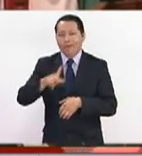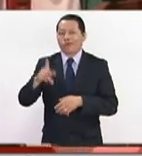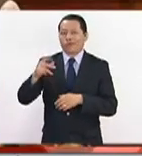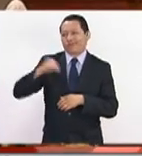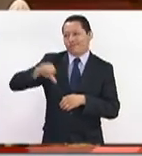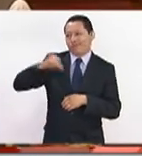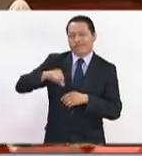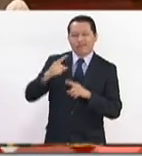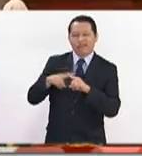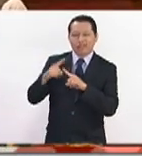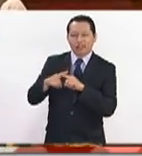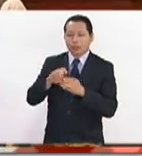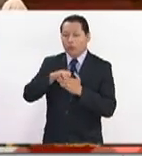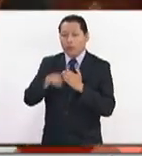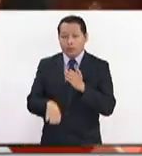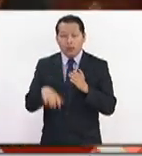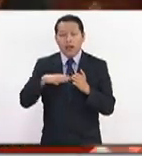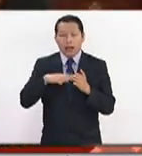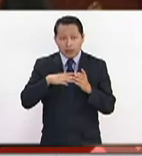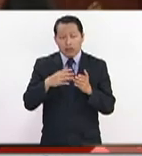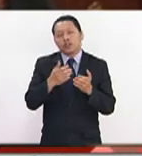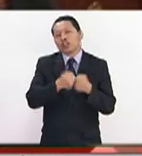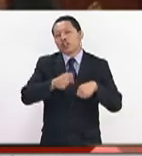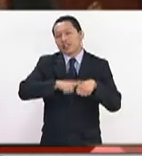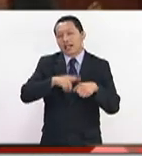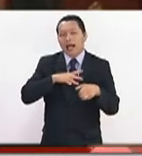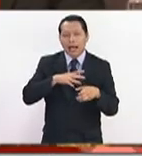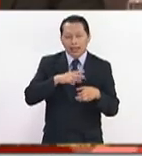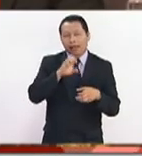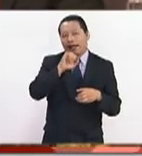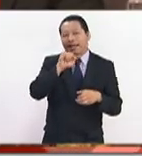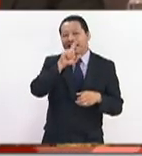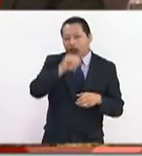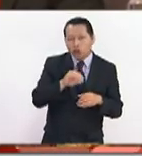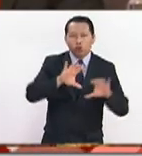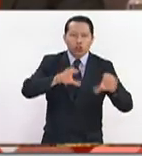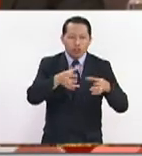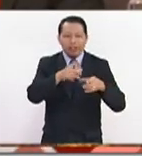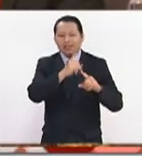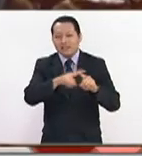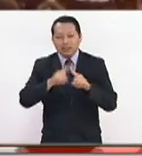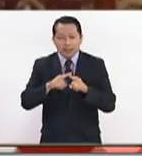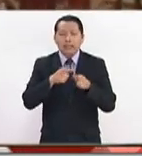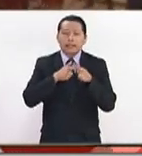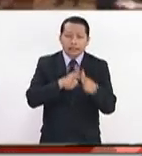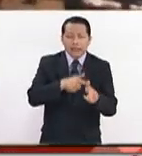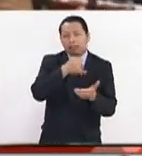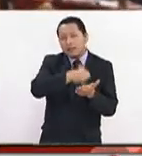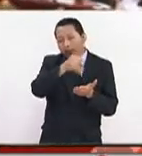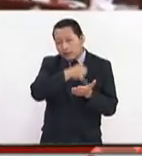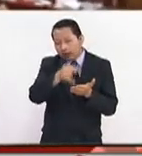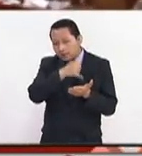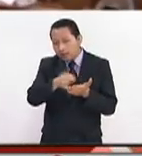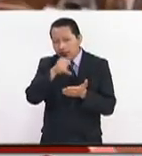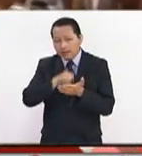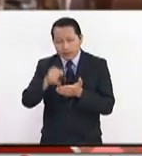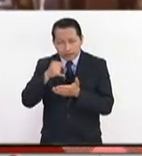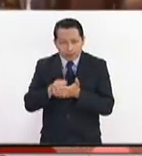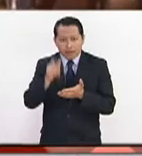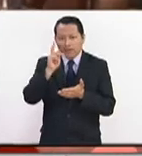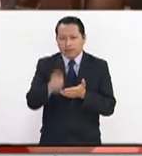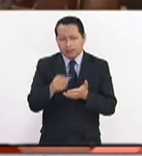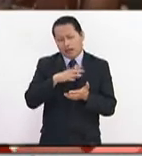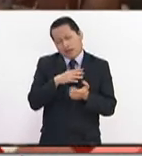distintos. Por ejemplo, no es lo mismo la propiedad social, que son ejidos y comuneros que todavía se dedican a la agricultura y que además con